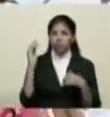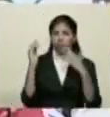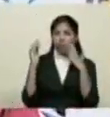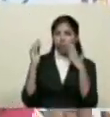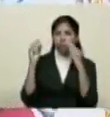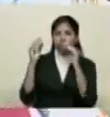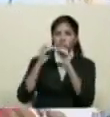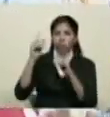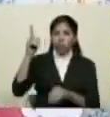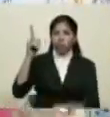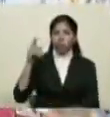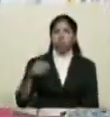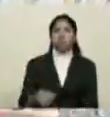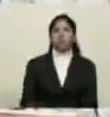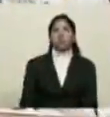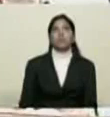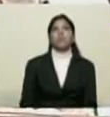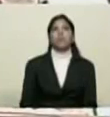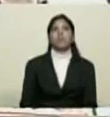Ellos saben que yo sé.